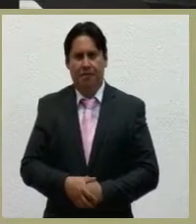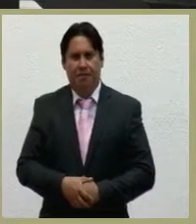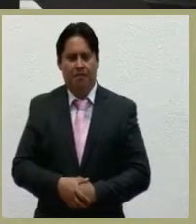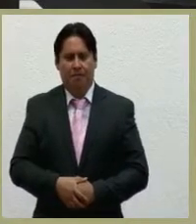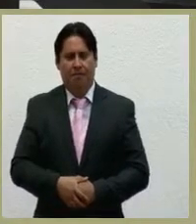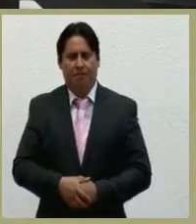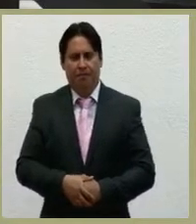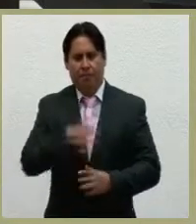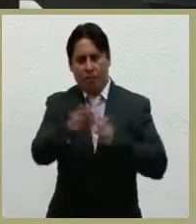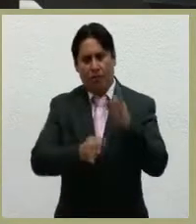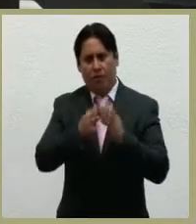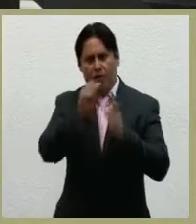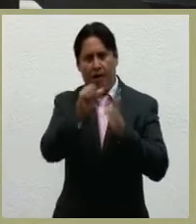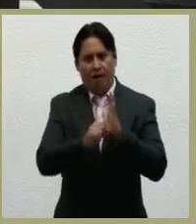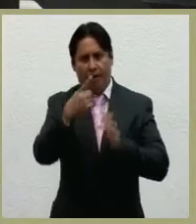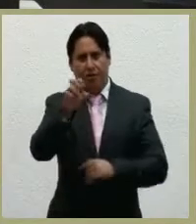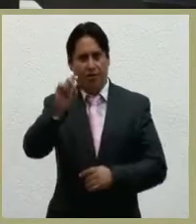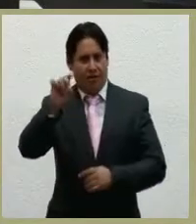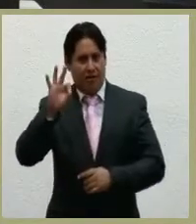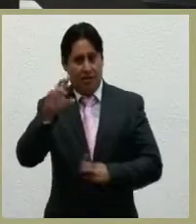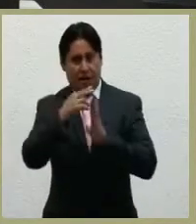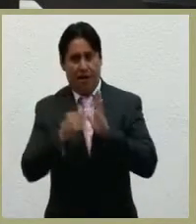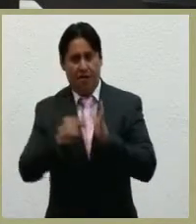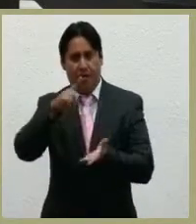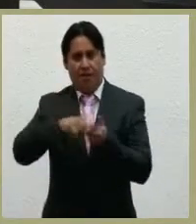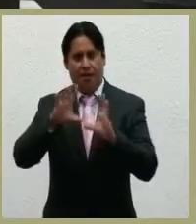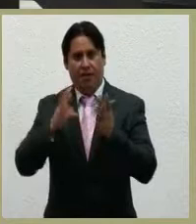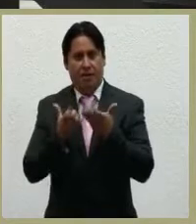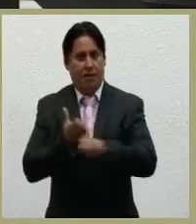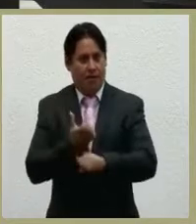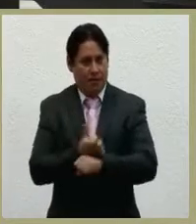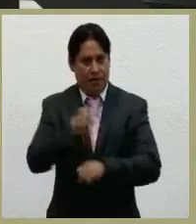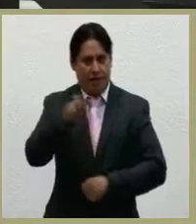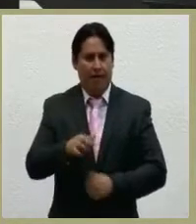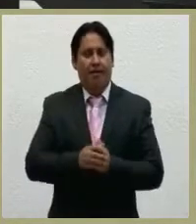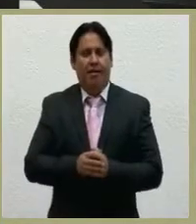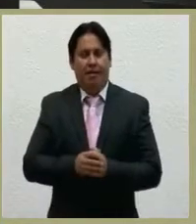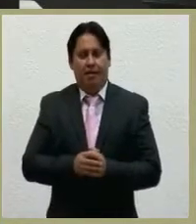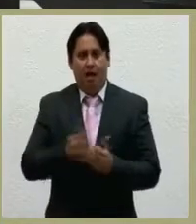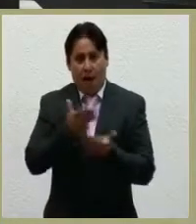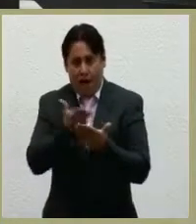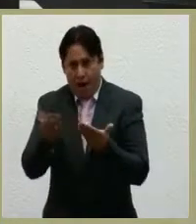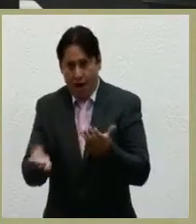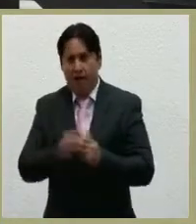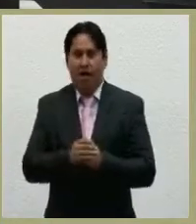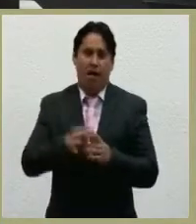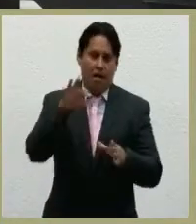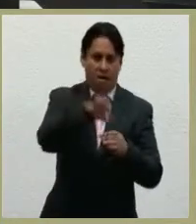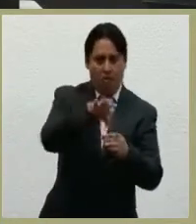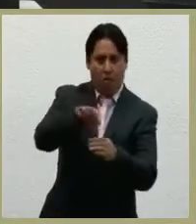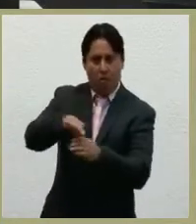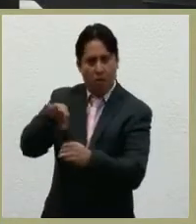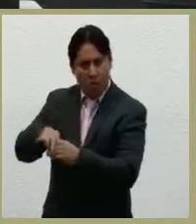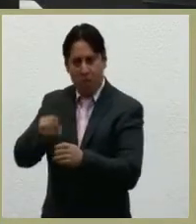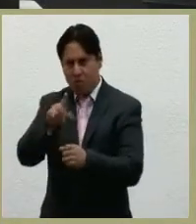En cumplimiento al artículo 133 del Reglamento Interior de este propio Poder Legislativo, procederemos a someter a votación nominal el